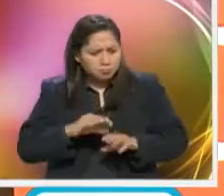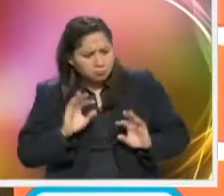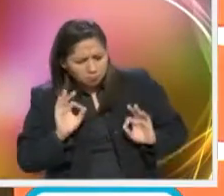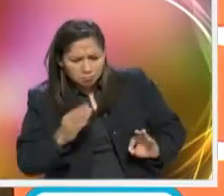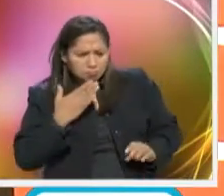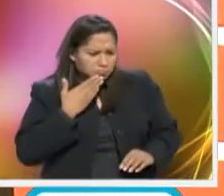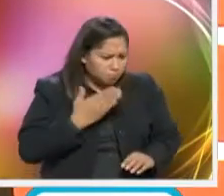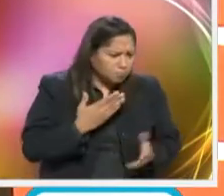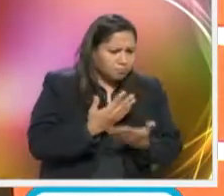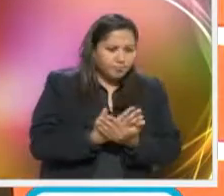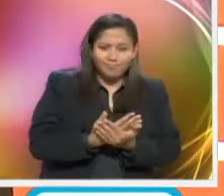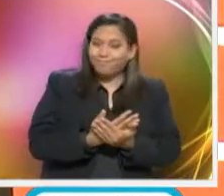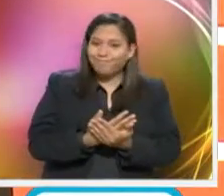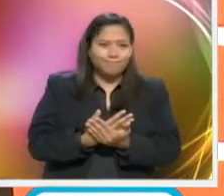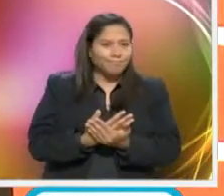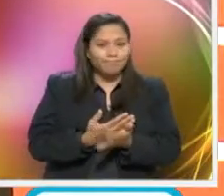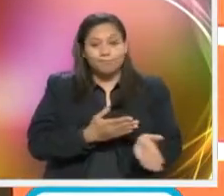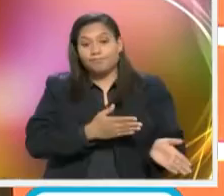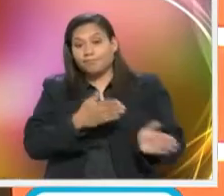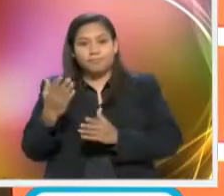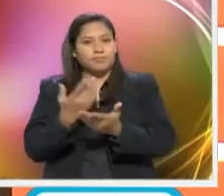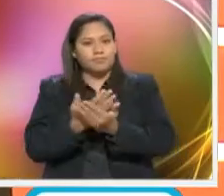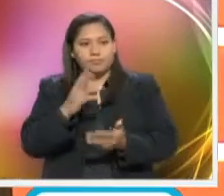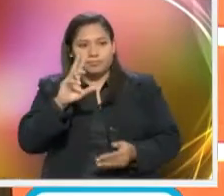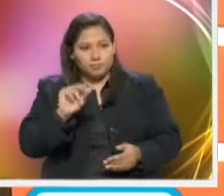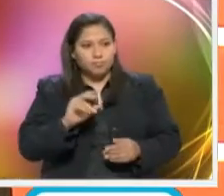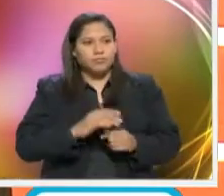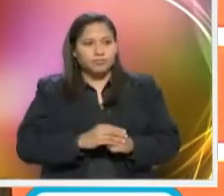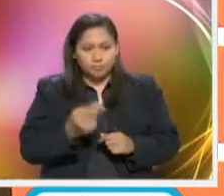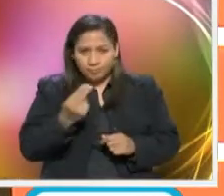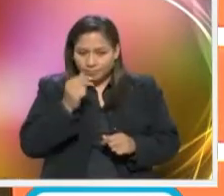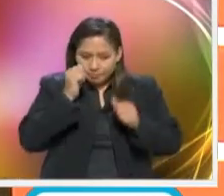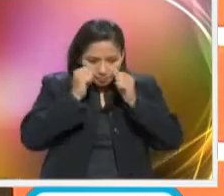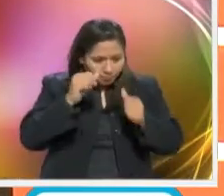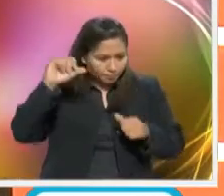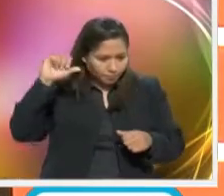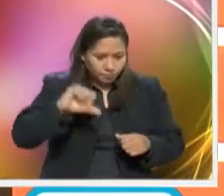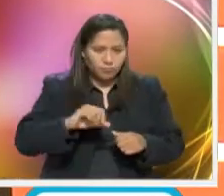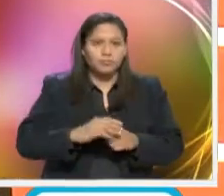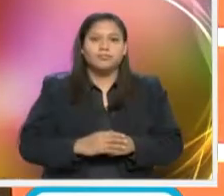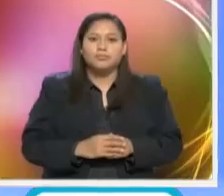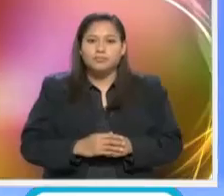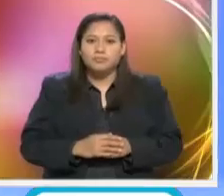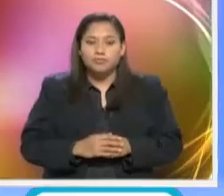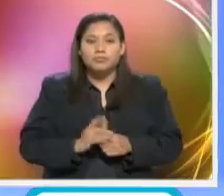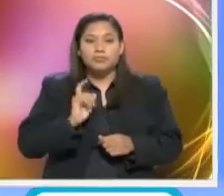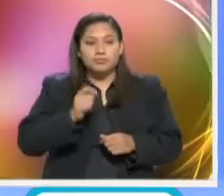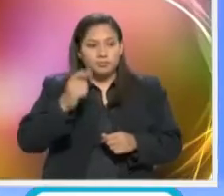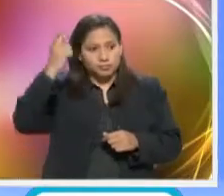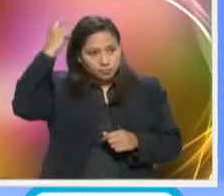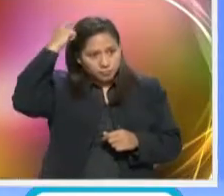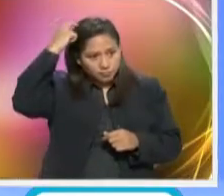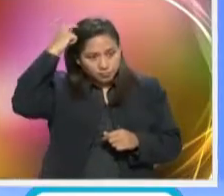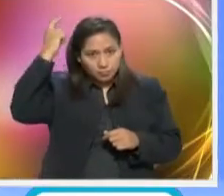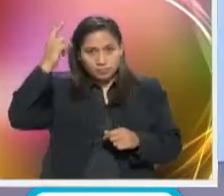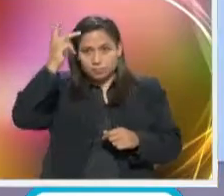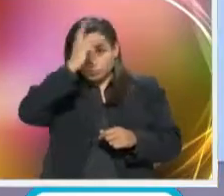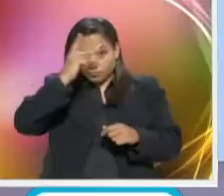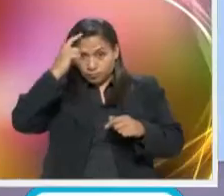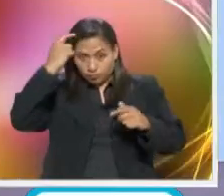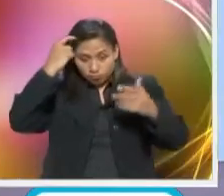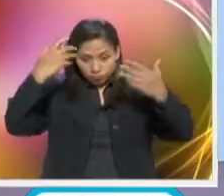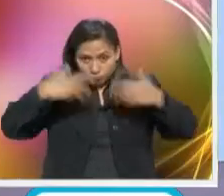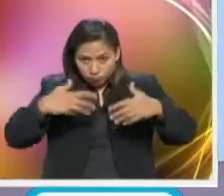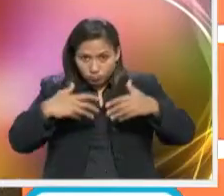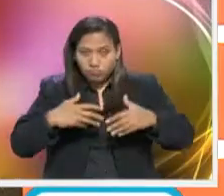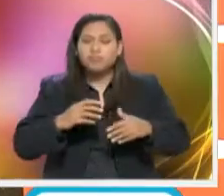vamos a esperar. No hay que esperar. Claro está. Se empieza a atender desde... ¿Estas lesiones son psicomotoras? Quiero entenderlo. La mayoría, bueno, de